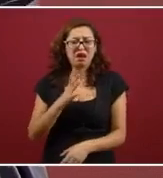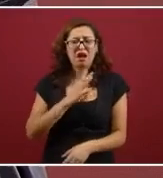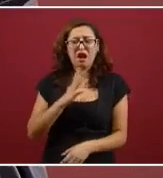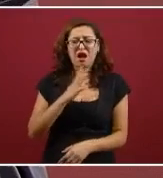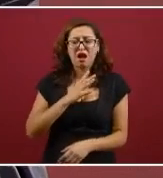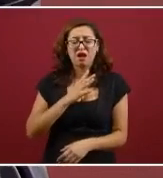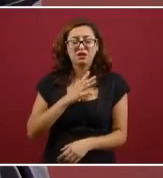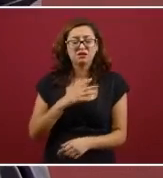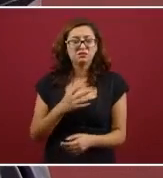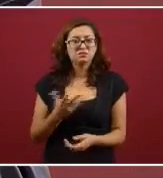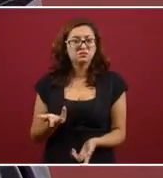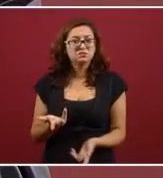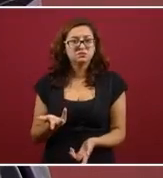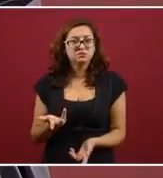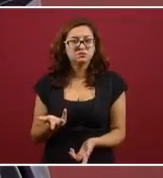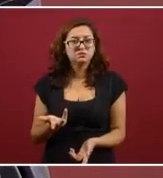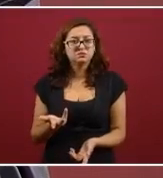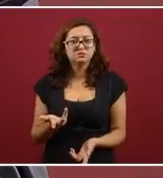México